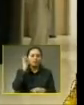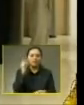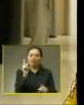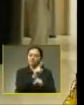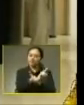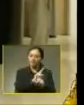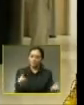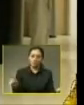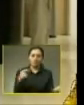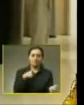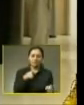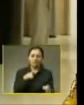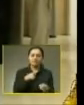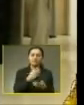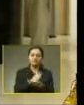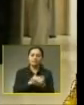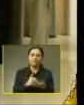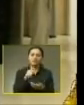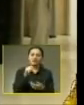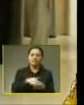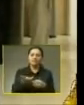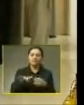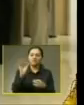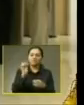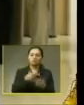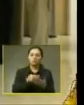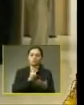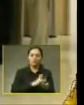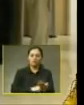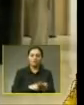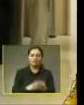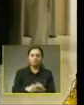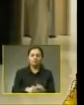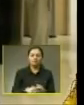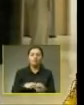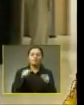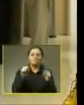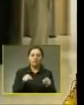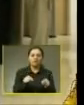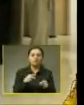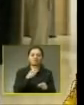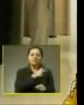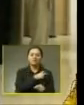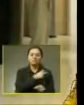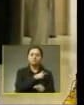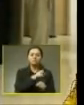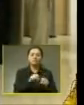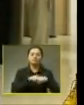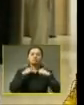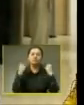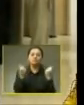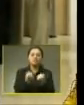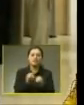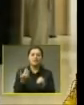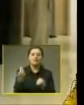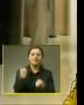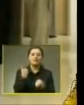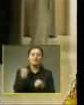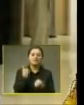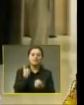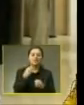ser parte de este tipo de programas. Pero eso es la responsabilidad social que tienen los medios